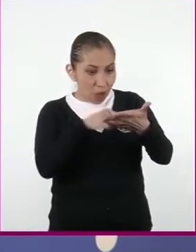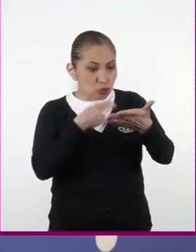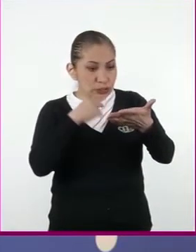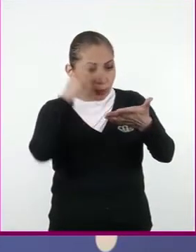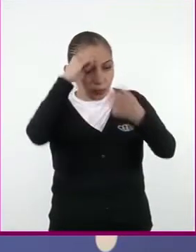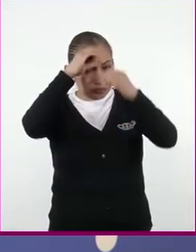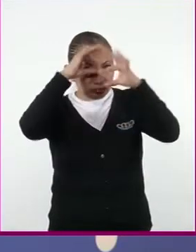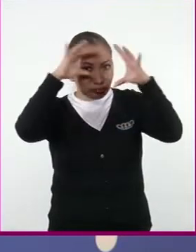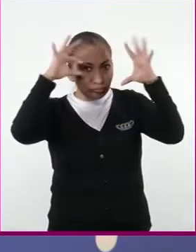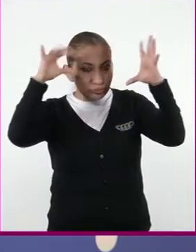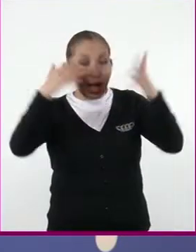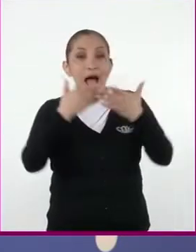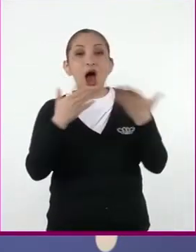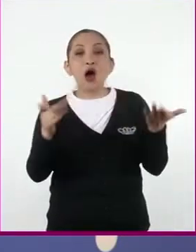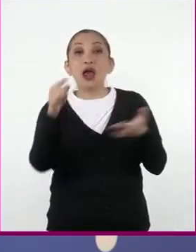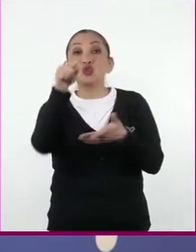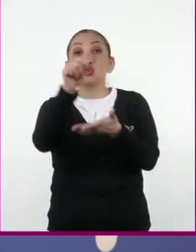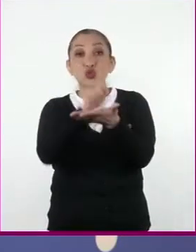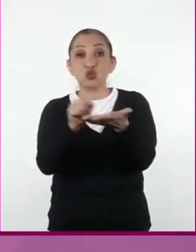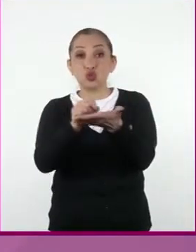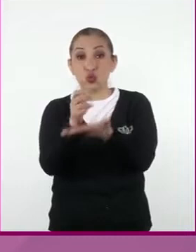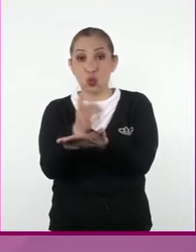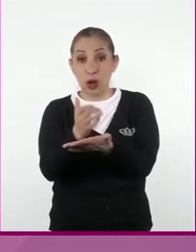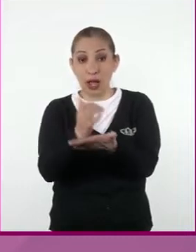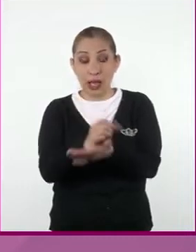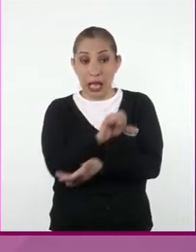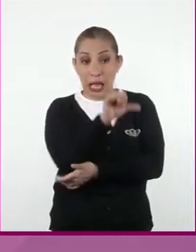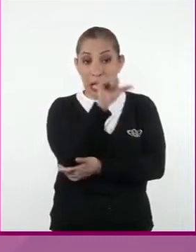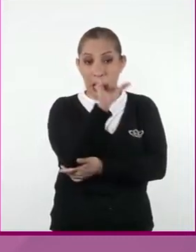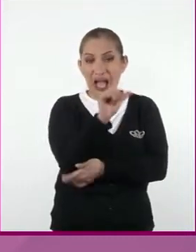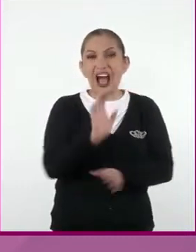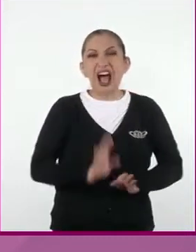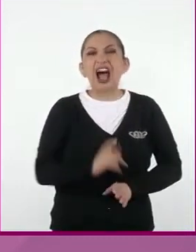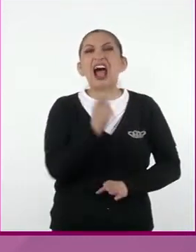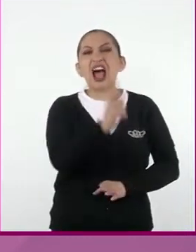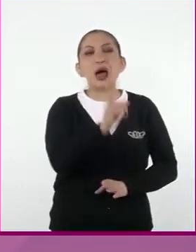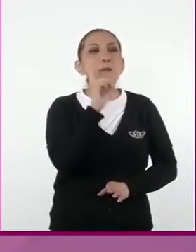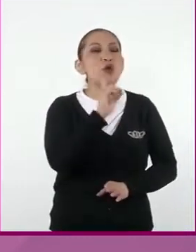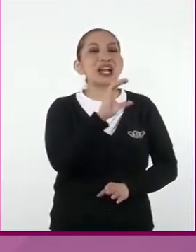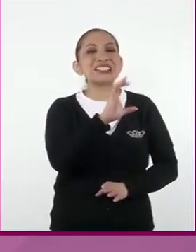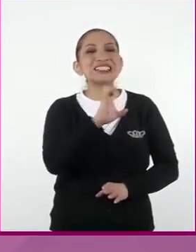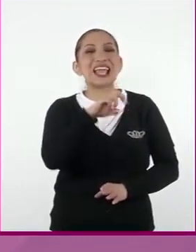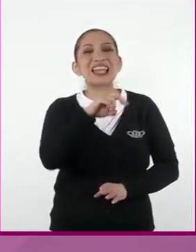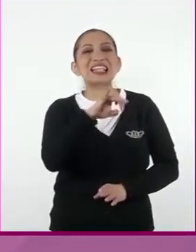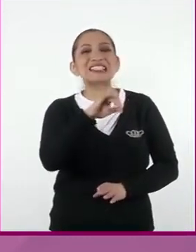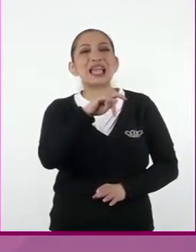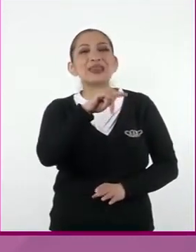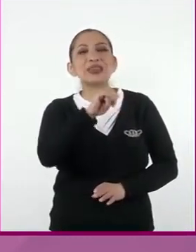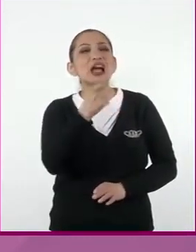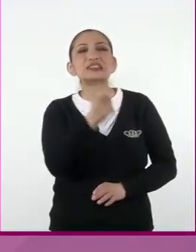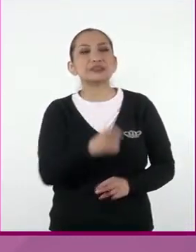usar. Los invito ahora a escribir en su cuaderno A. Las características de Cenicienta.